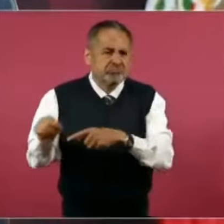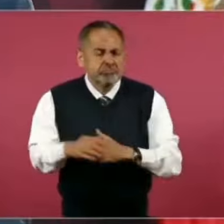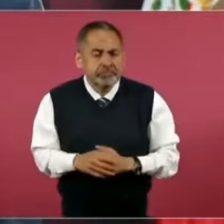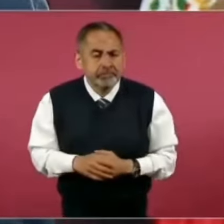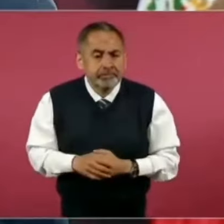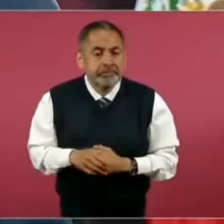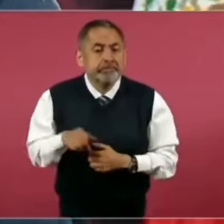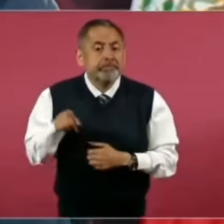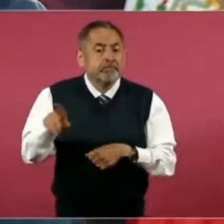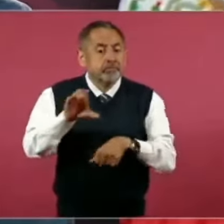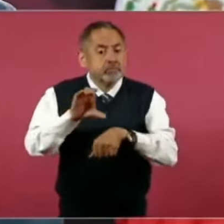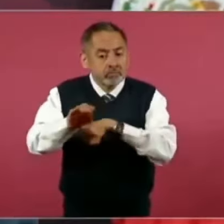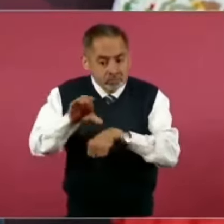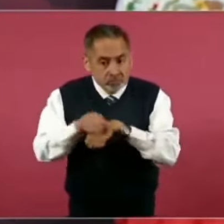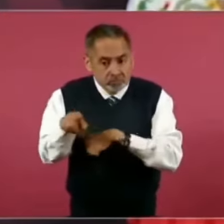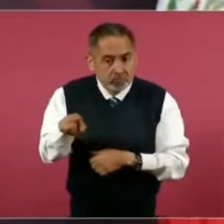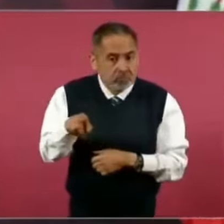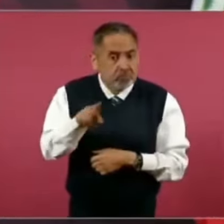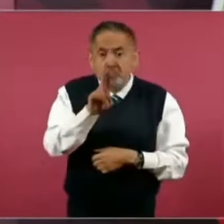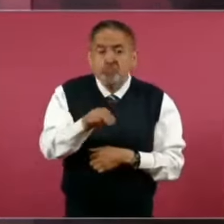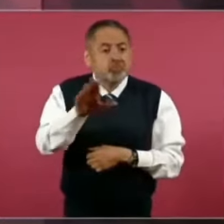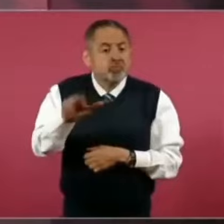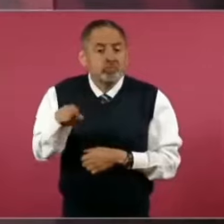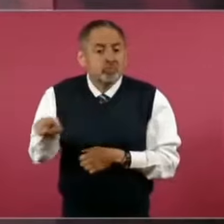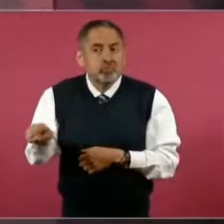Ellos nunca han tenido, hasta ahora,